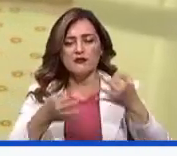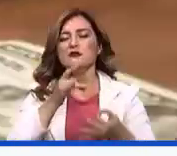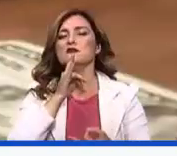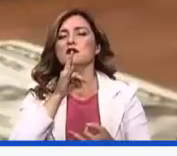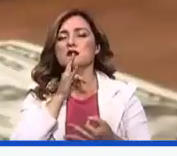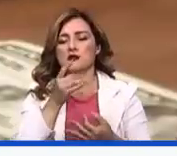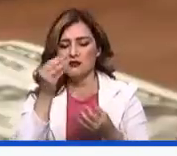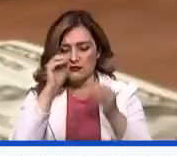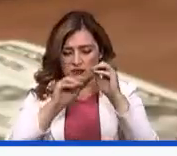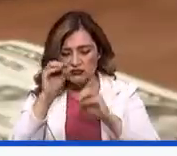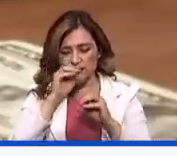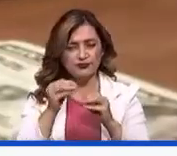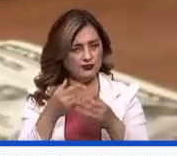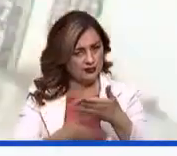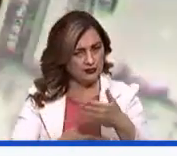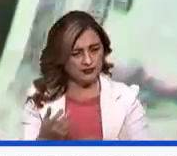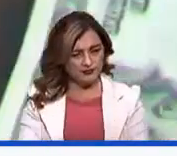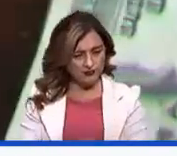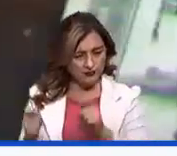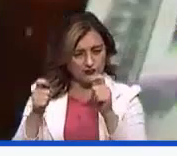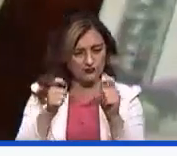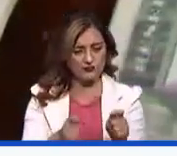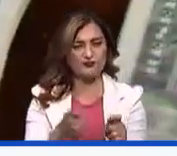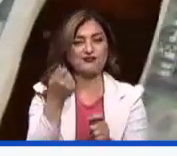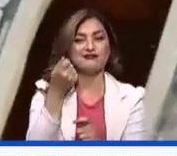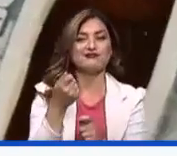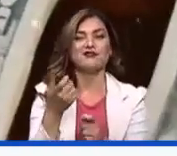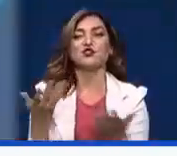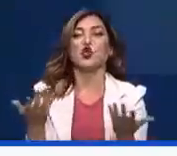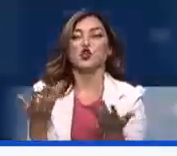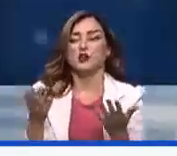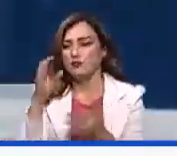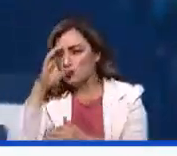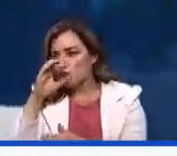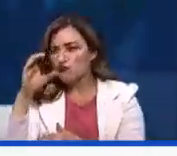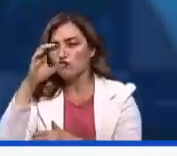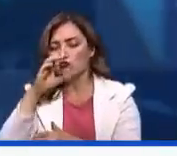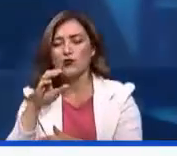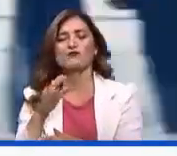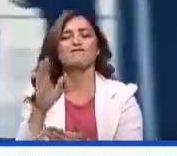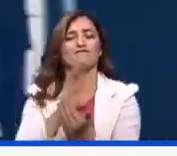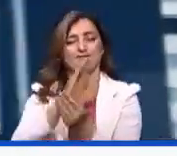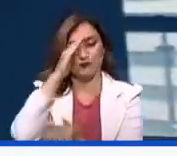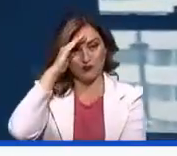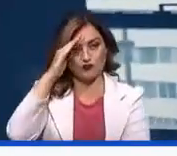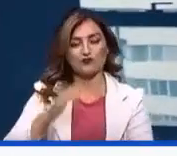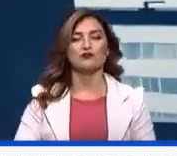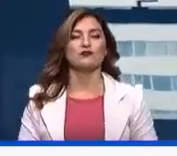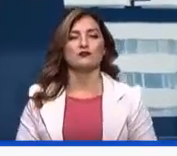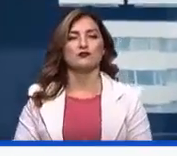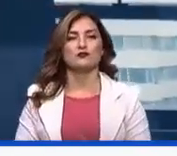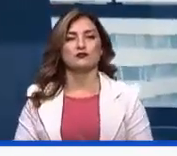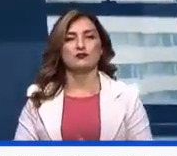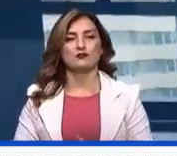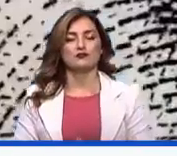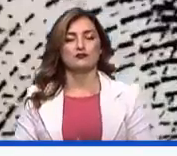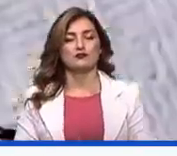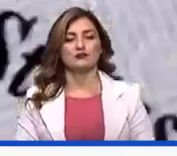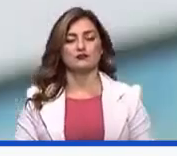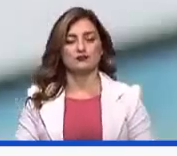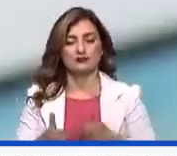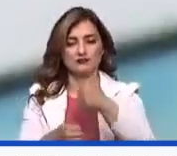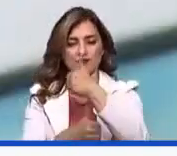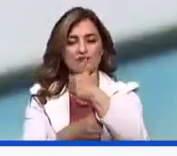estadounidense ha entregado documentos que muestran la ruta del dinero del Seguro Social de la policía. La Asistencia